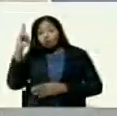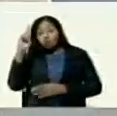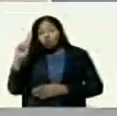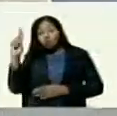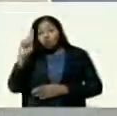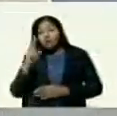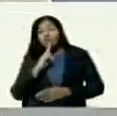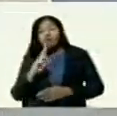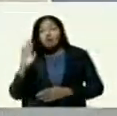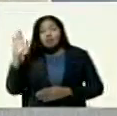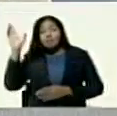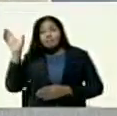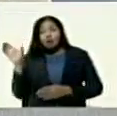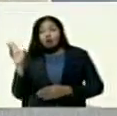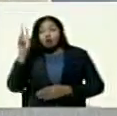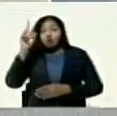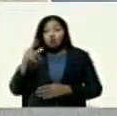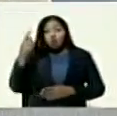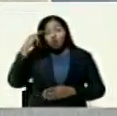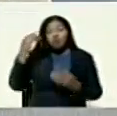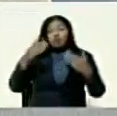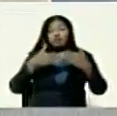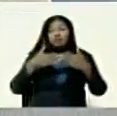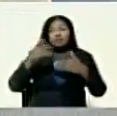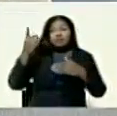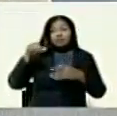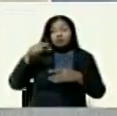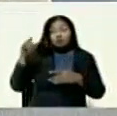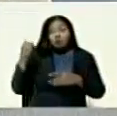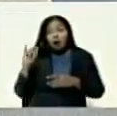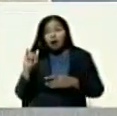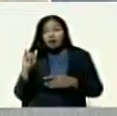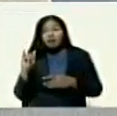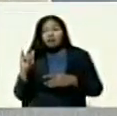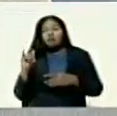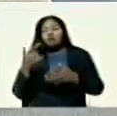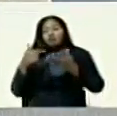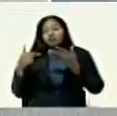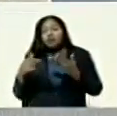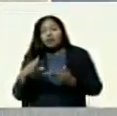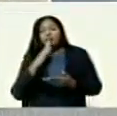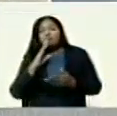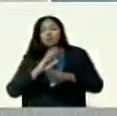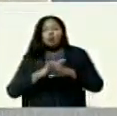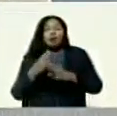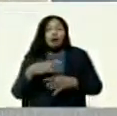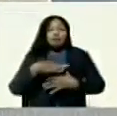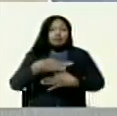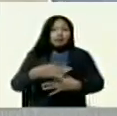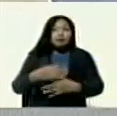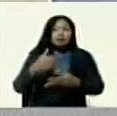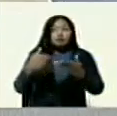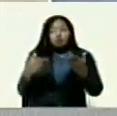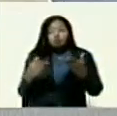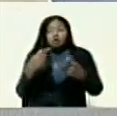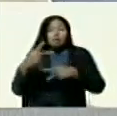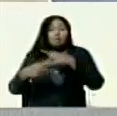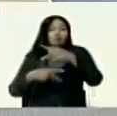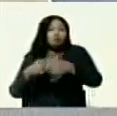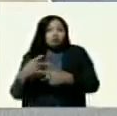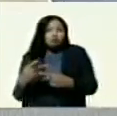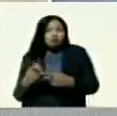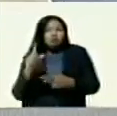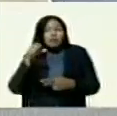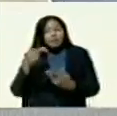debe realizarse el cierre contable, existan o no existan operaciones bancarias, porque hay intereses, hay pasivos, hay procesos, e